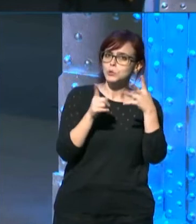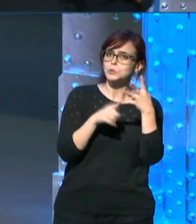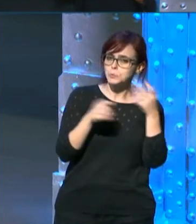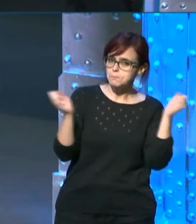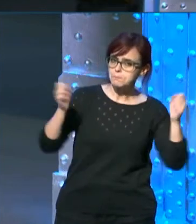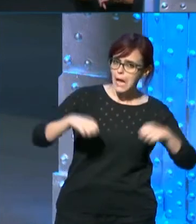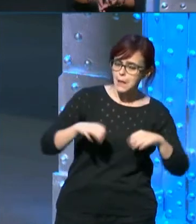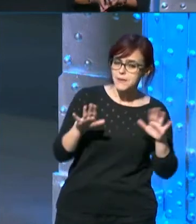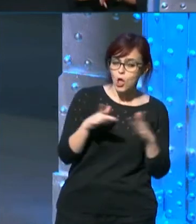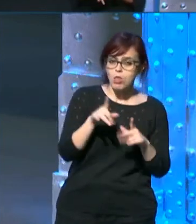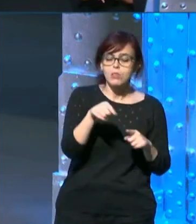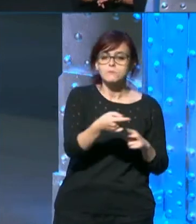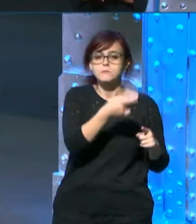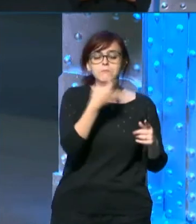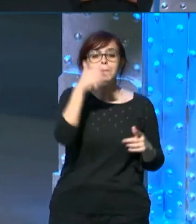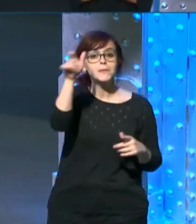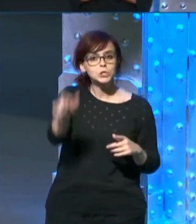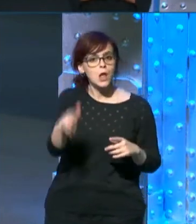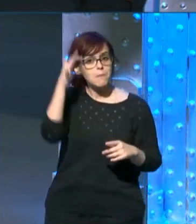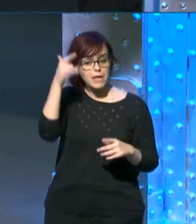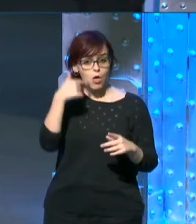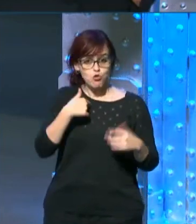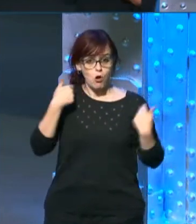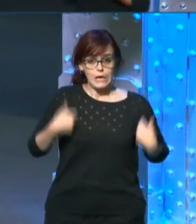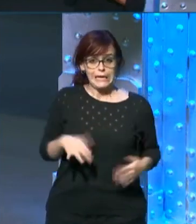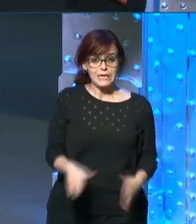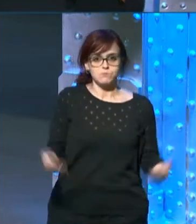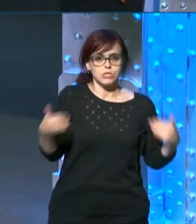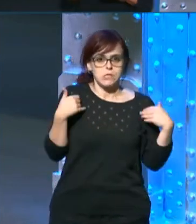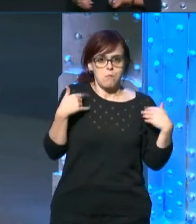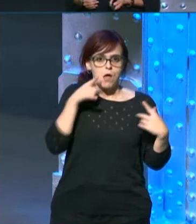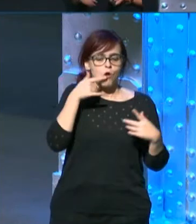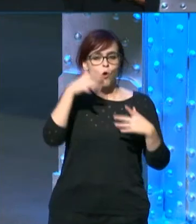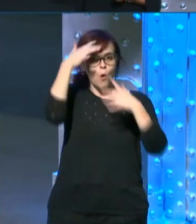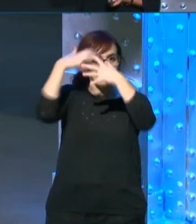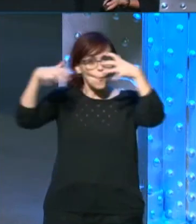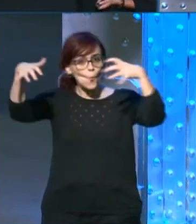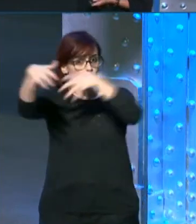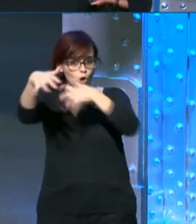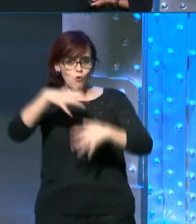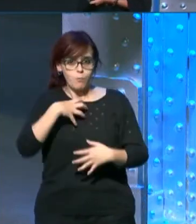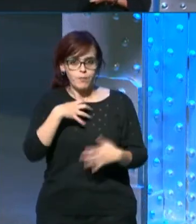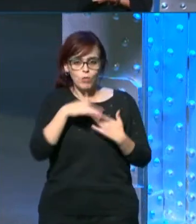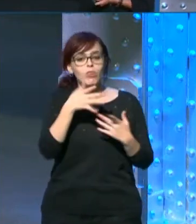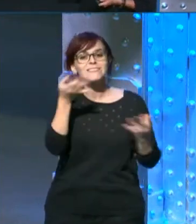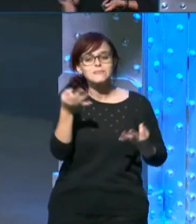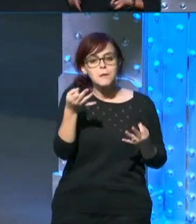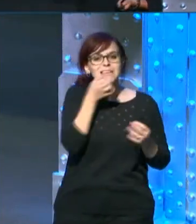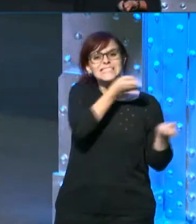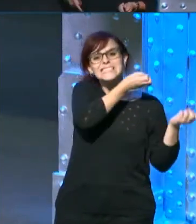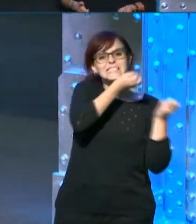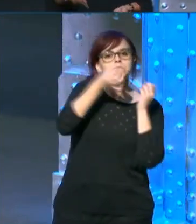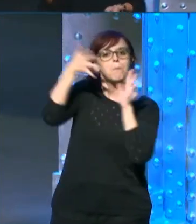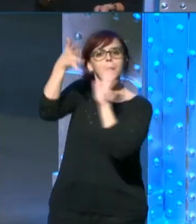y transmitírselo a alguien que no soy yo, que no me lee la mente, el cómo hacerlo. Y entonces hay 3